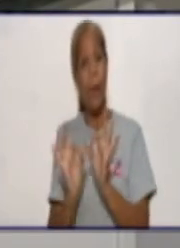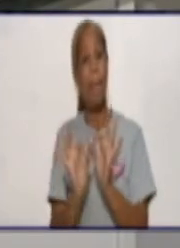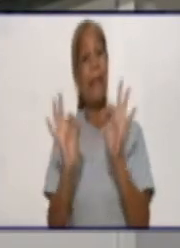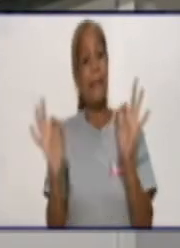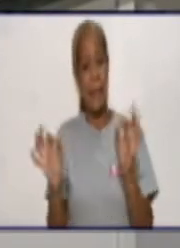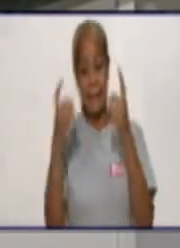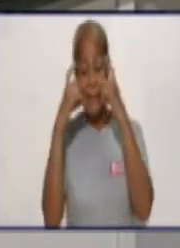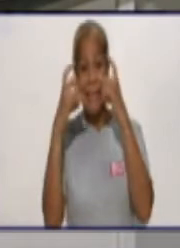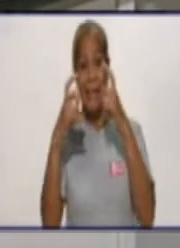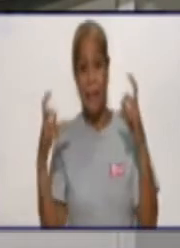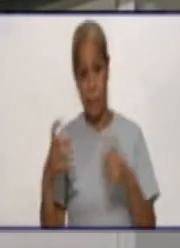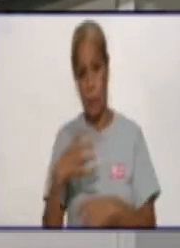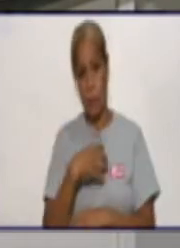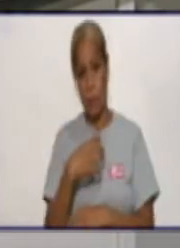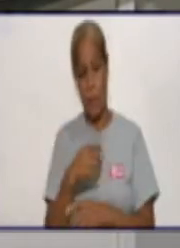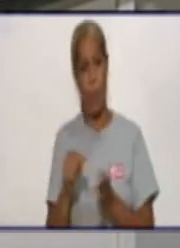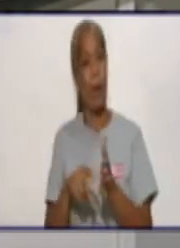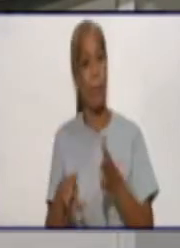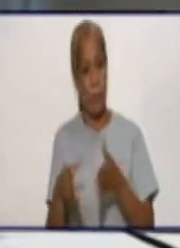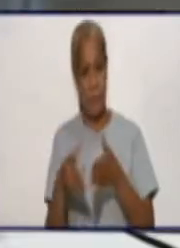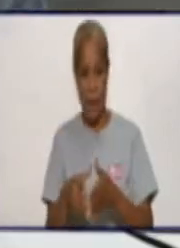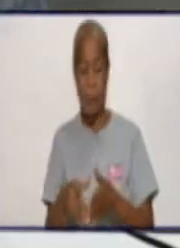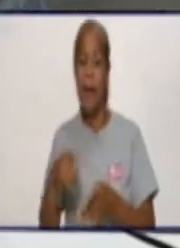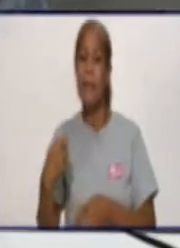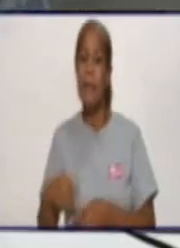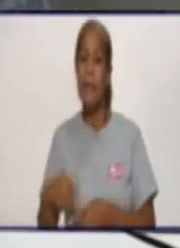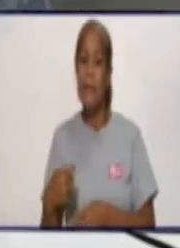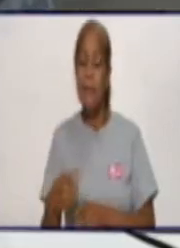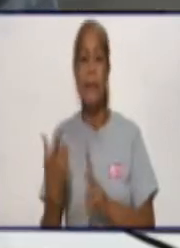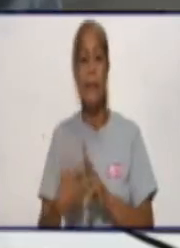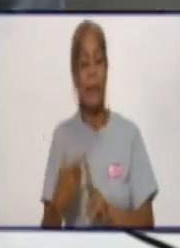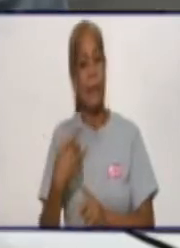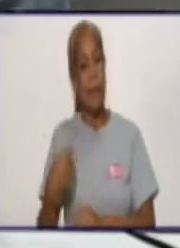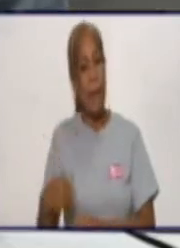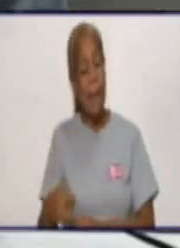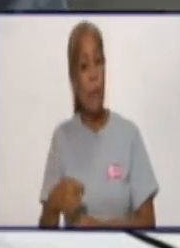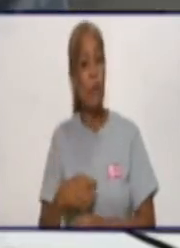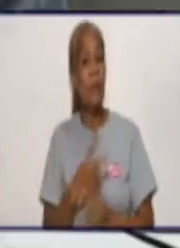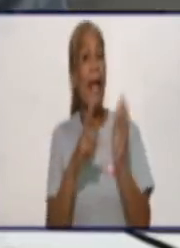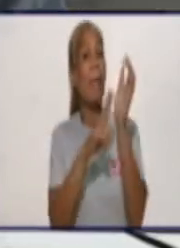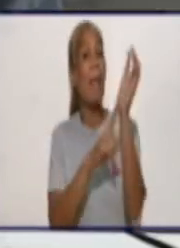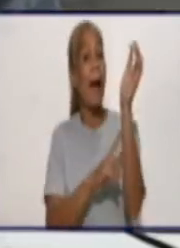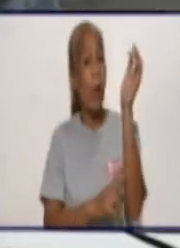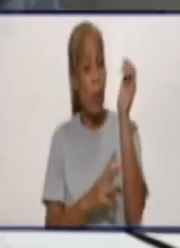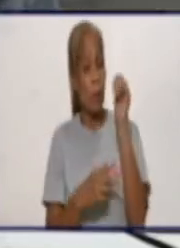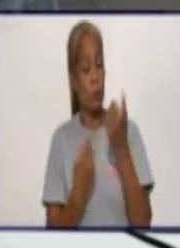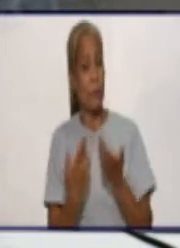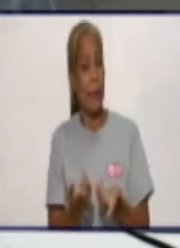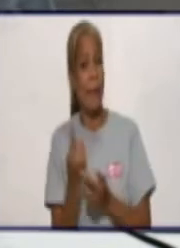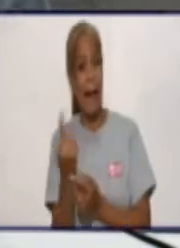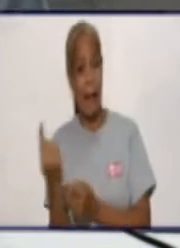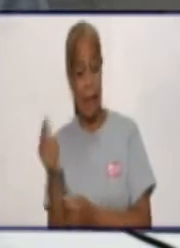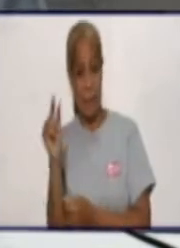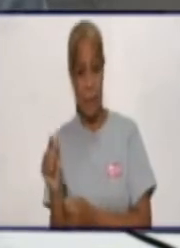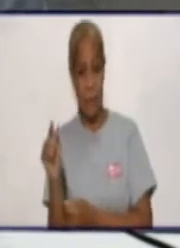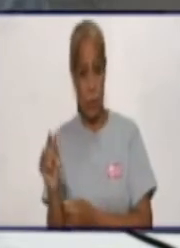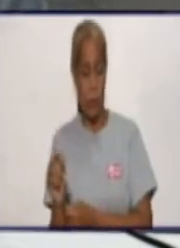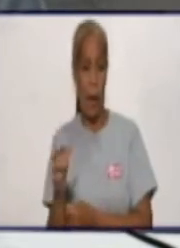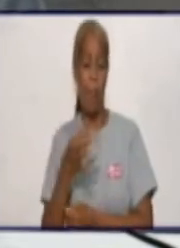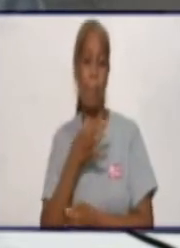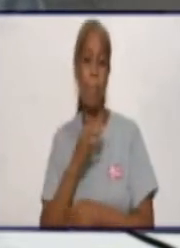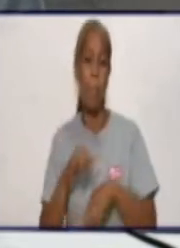y un el que lo significar a mí que le diéramos el valor la importancia que tiene vacuna que mucho en la red de ir enemigo de no quiso